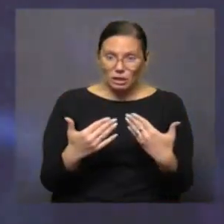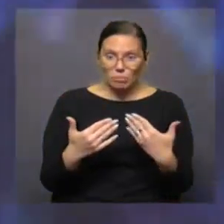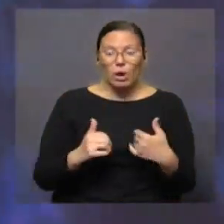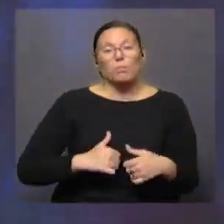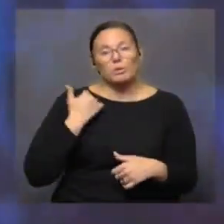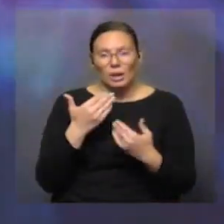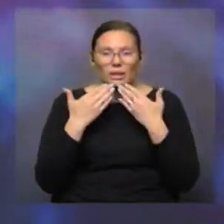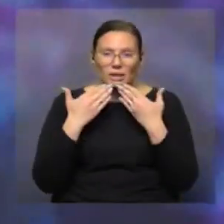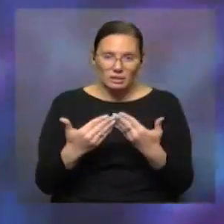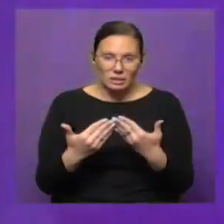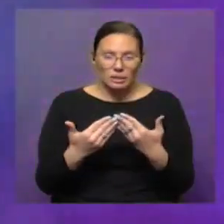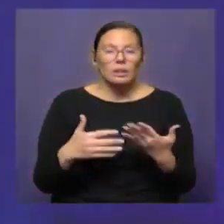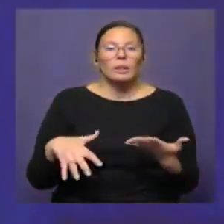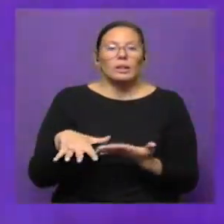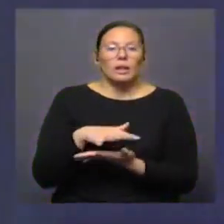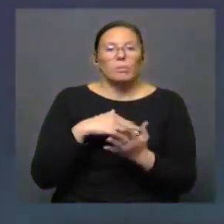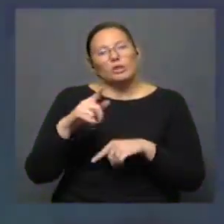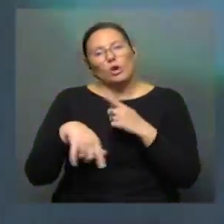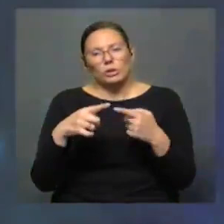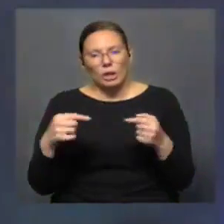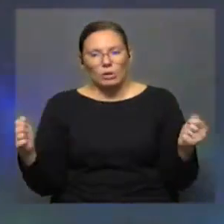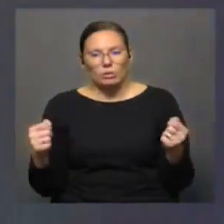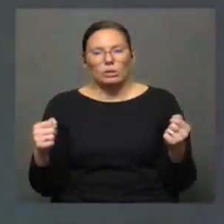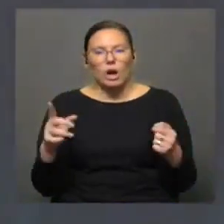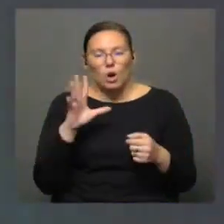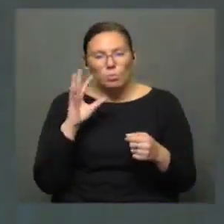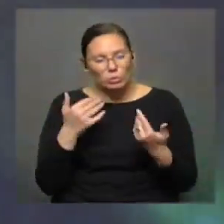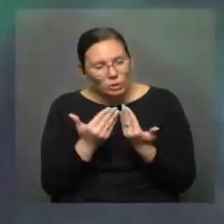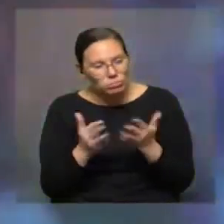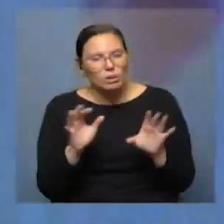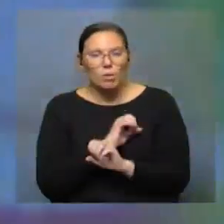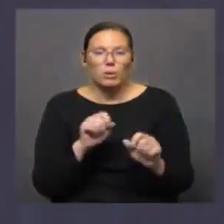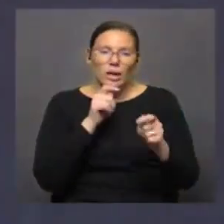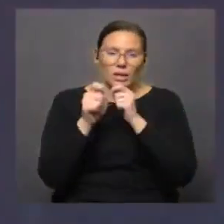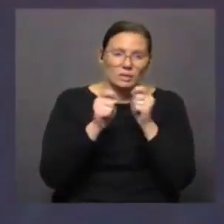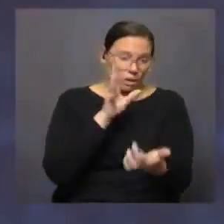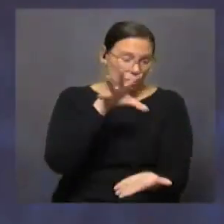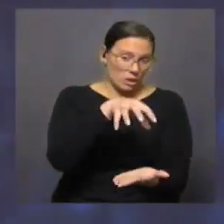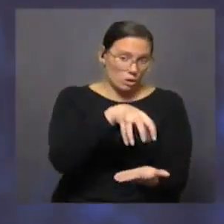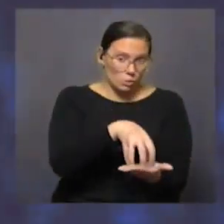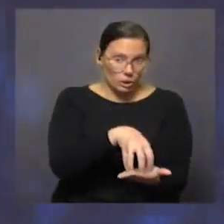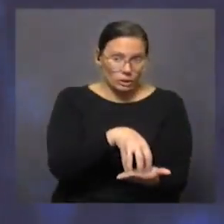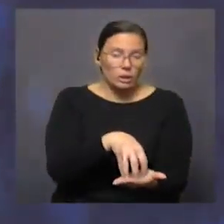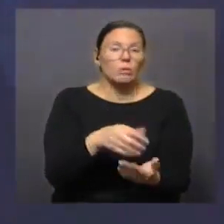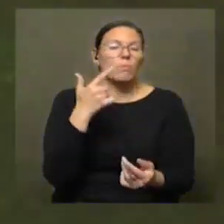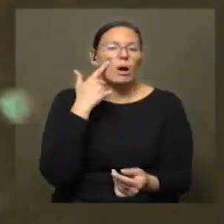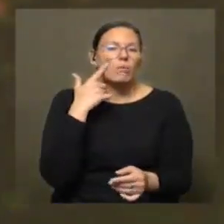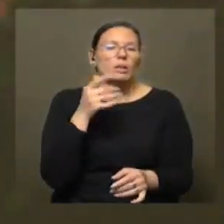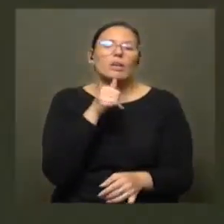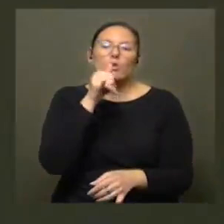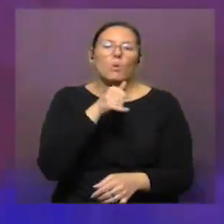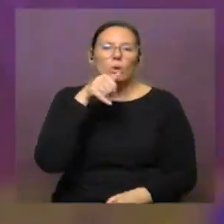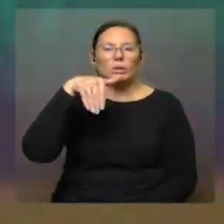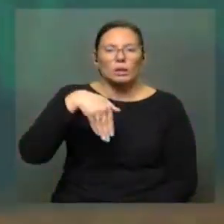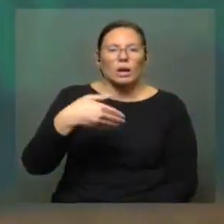Aprovecho para agradecer a el espacio Otra Cosa, que nos abrió el espacio para poder hacer la entrevista. Y vamos a ver qué nos dice